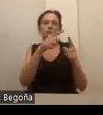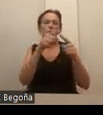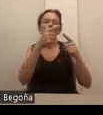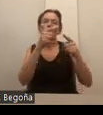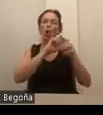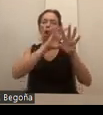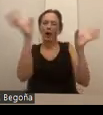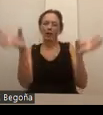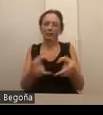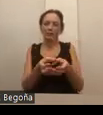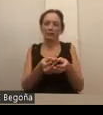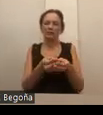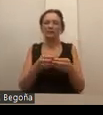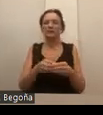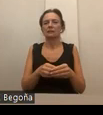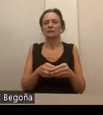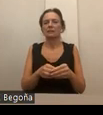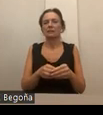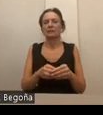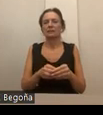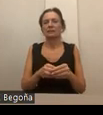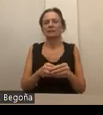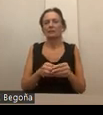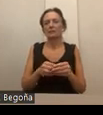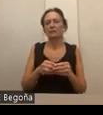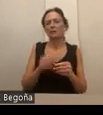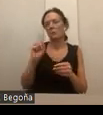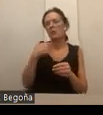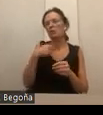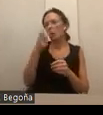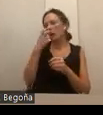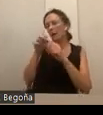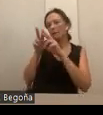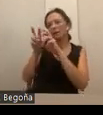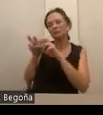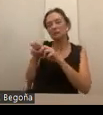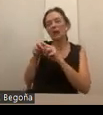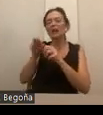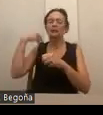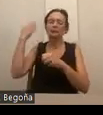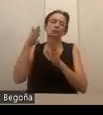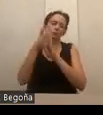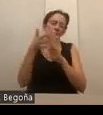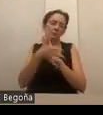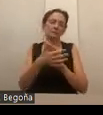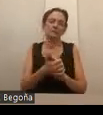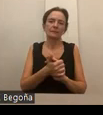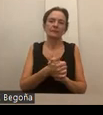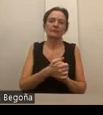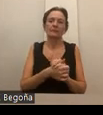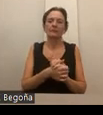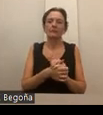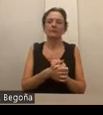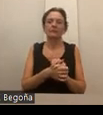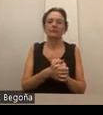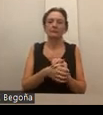poquillo, intentaré averiguar cosillas y os las pasaré. Y Santana Danji también nos